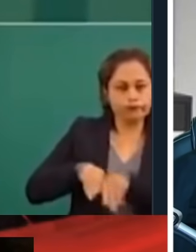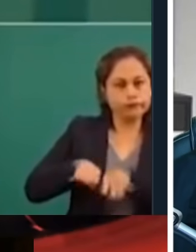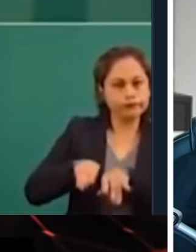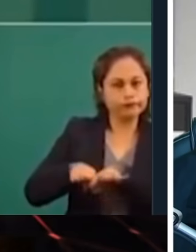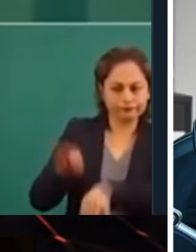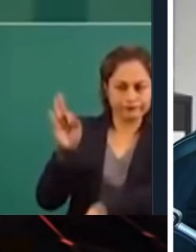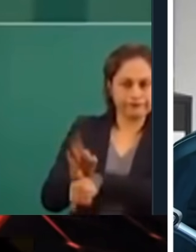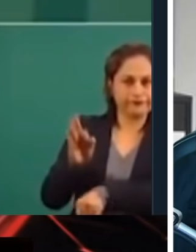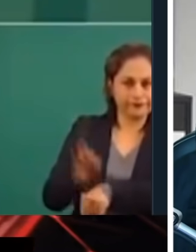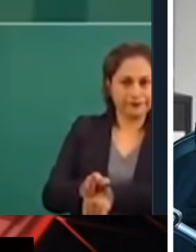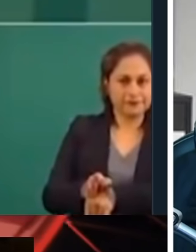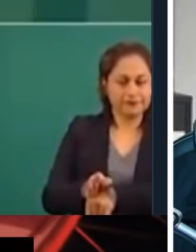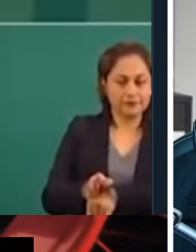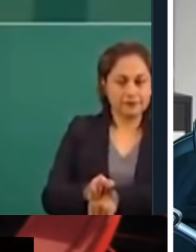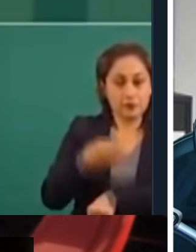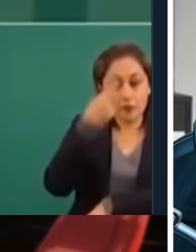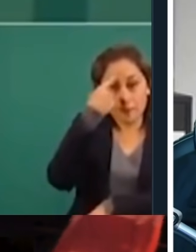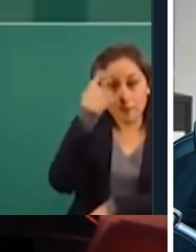permita siempre